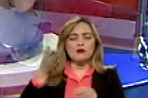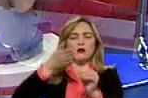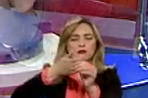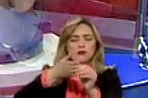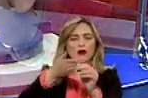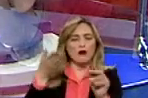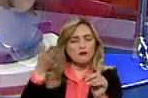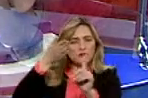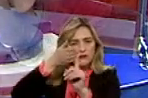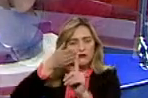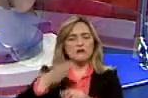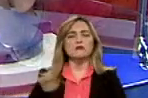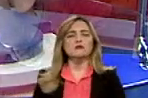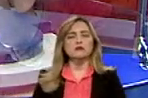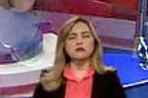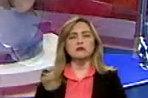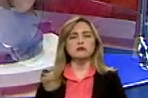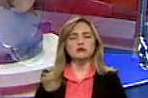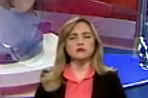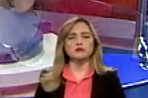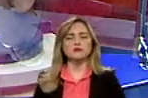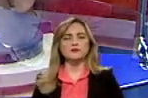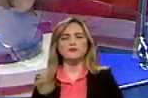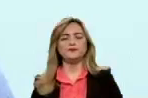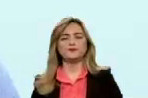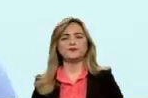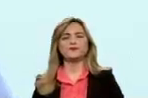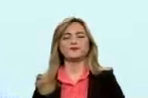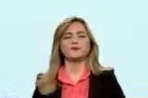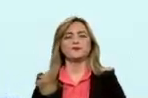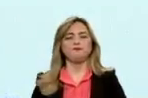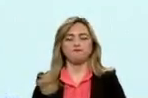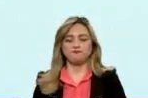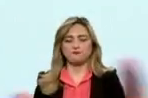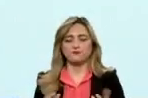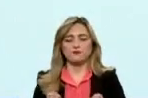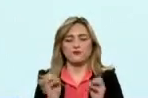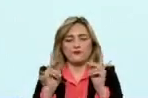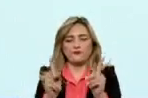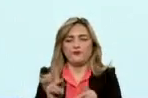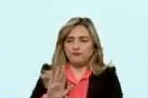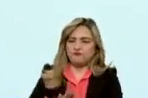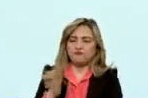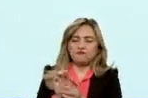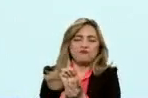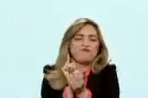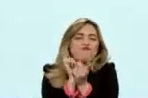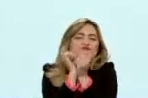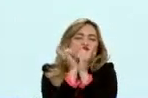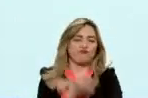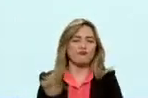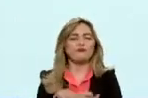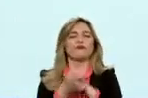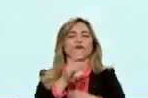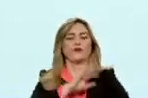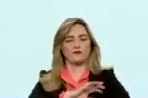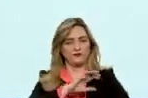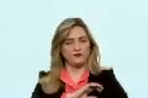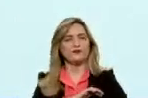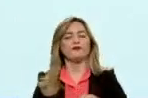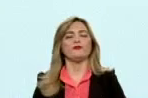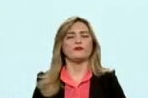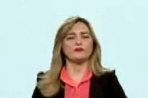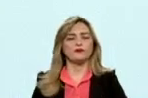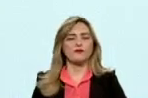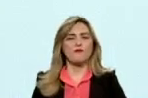enfoque. Lo que nosotros creemos, vuelvo y repito, que es una muy buena oportunidad para una gran convocatoria por parte de la municipalidad a